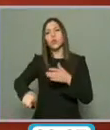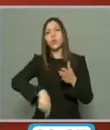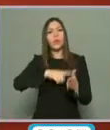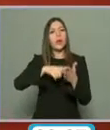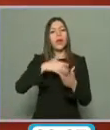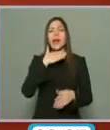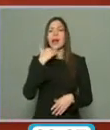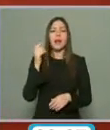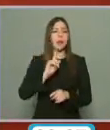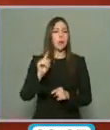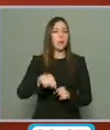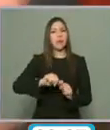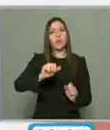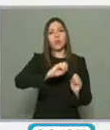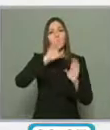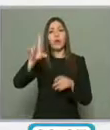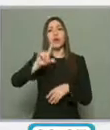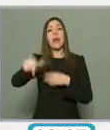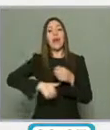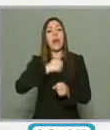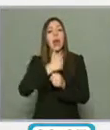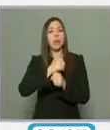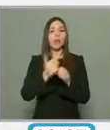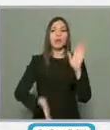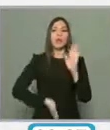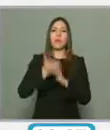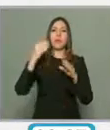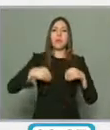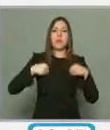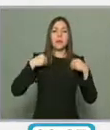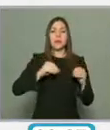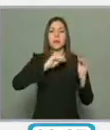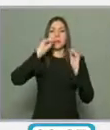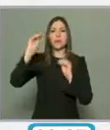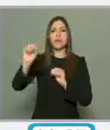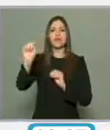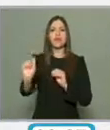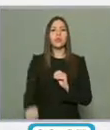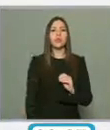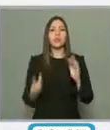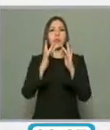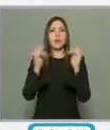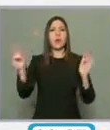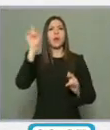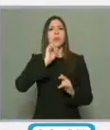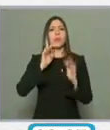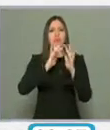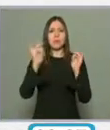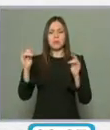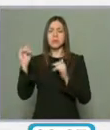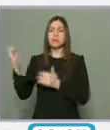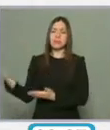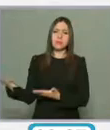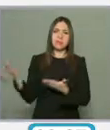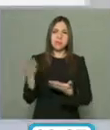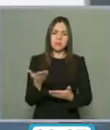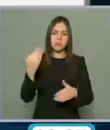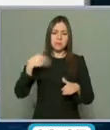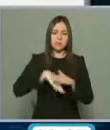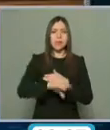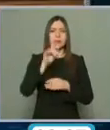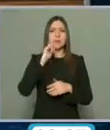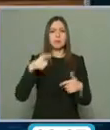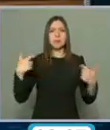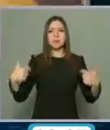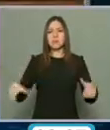a vivir al sur de Francia, protegidos por una mujer francesa que decidió recibir en su casa, tenía mucho